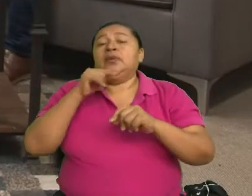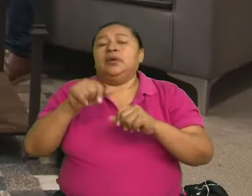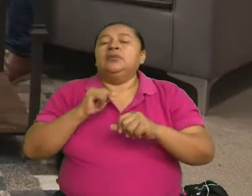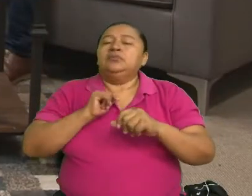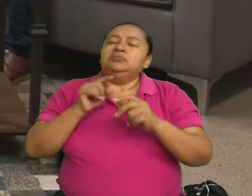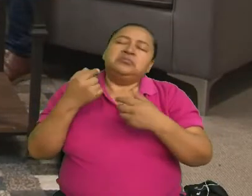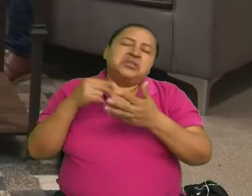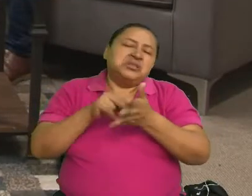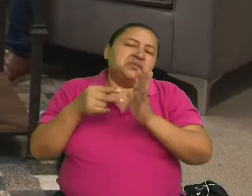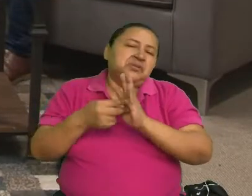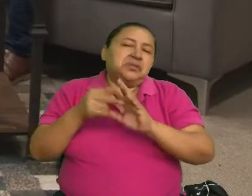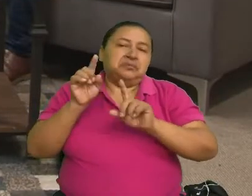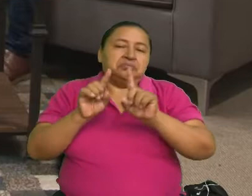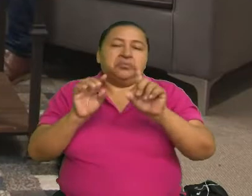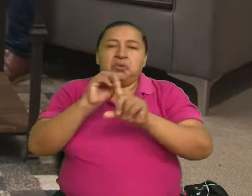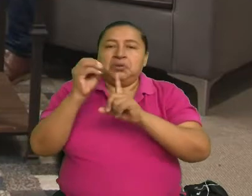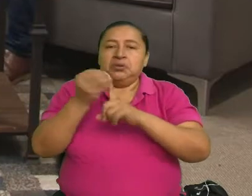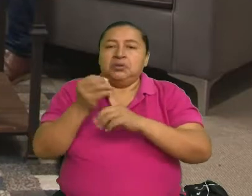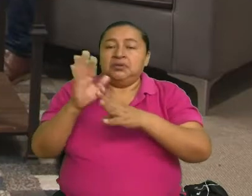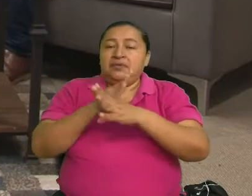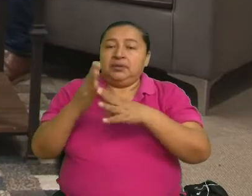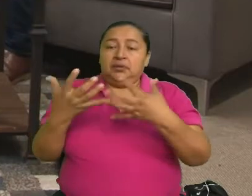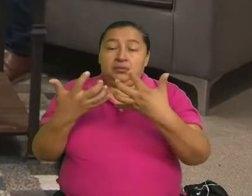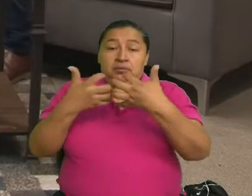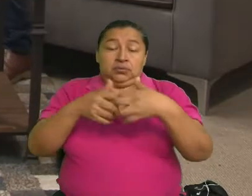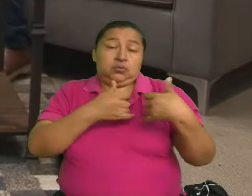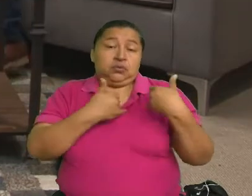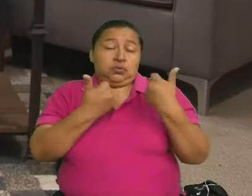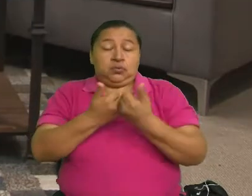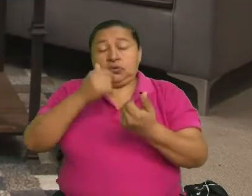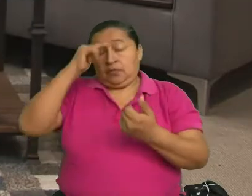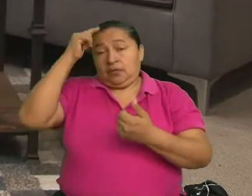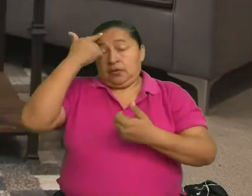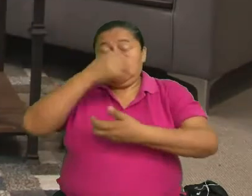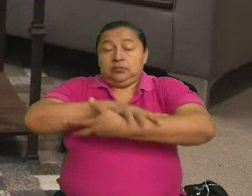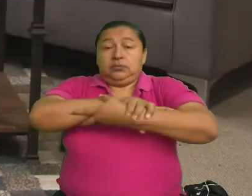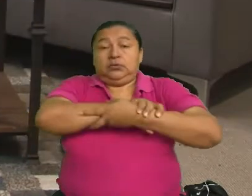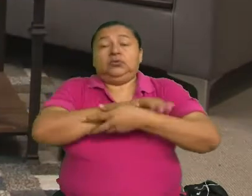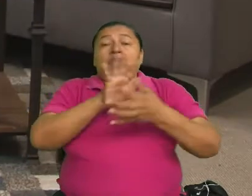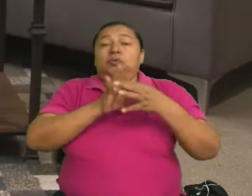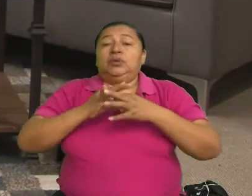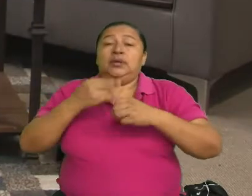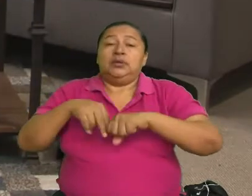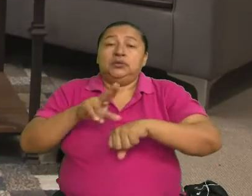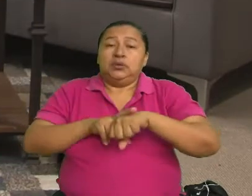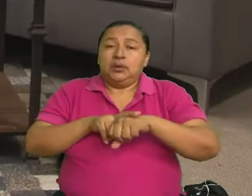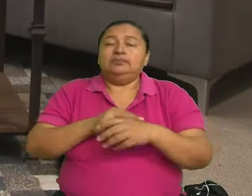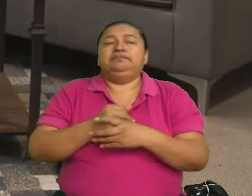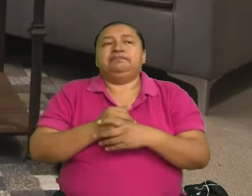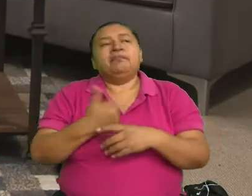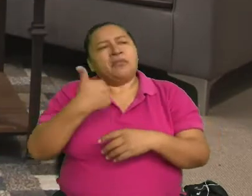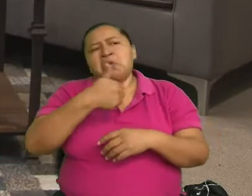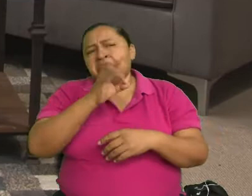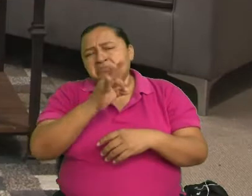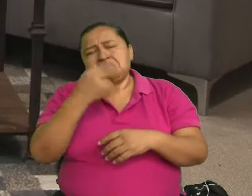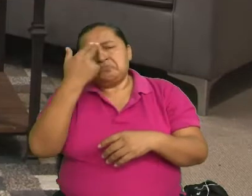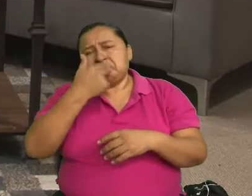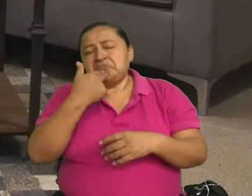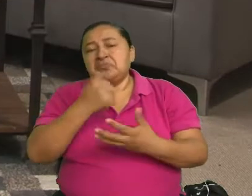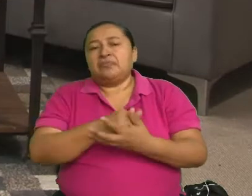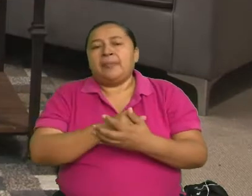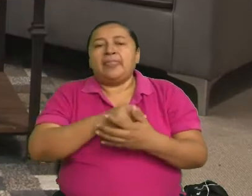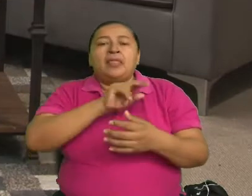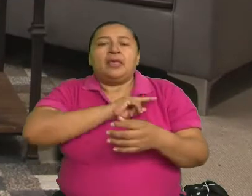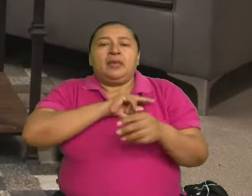organización entre todas las instituciones del Gobierno de Reconciliación y Unidad Nacional, si nos puede detallar, por favor. Buena pregunta. Hay un